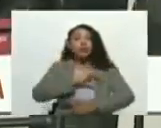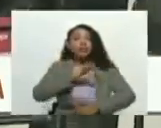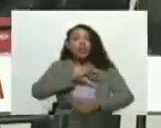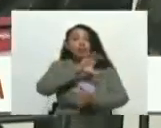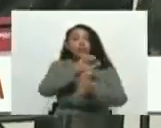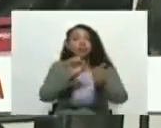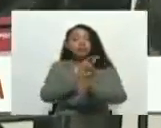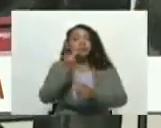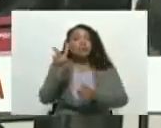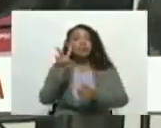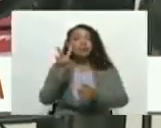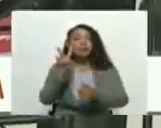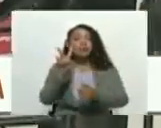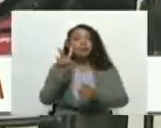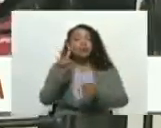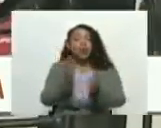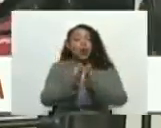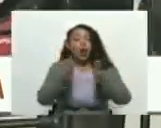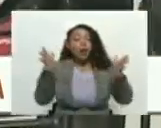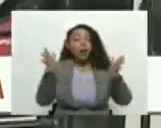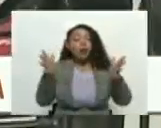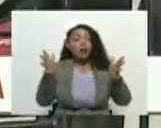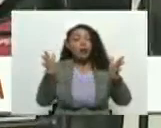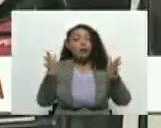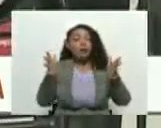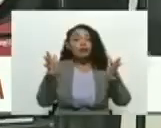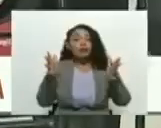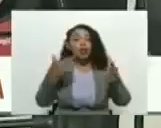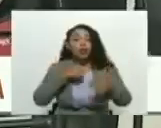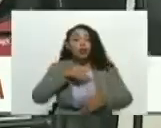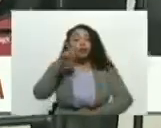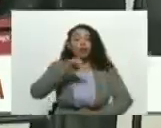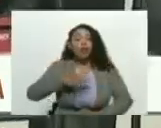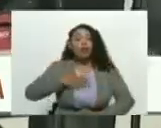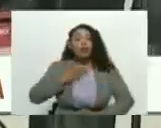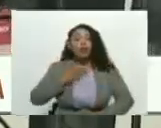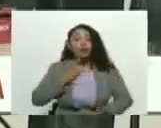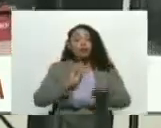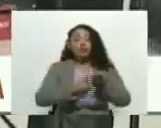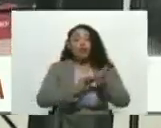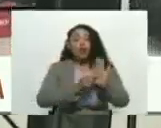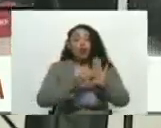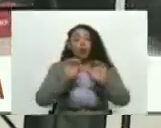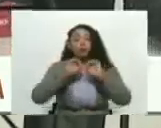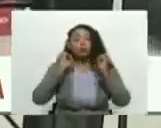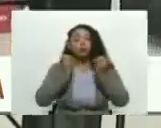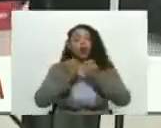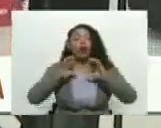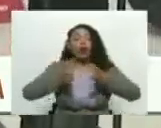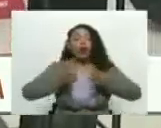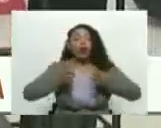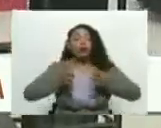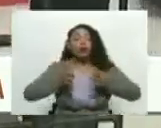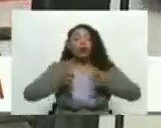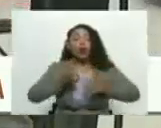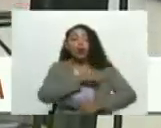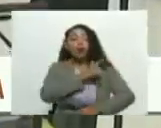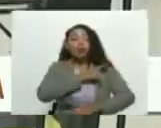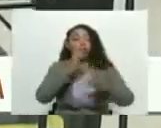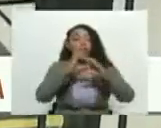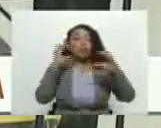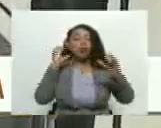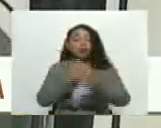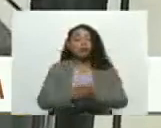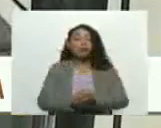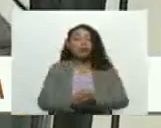vicepresidenta, por lo amplio y por lo grande de la sede, nosotros también podemos poner aulas de clase para la Universidad de Transportistas.